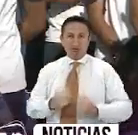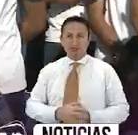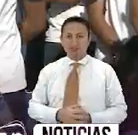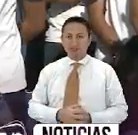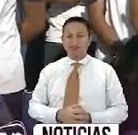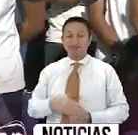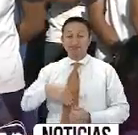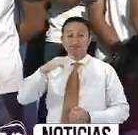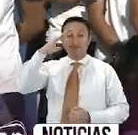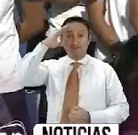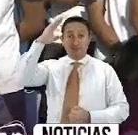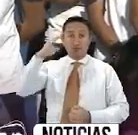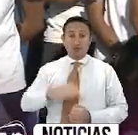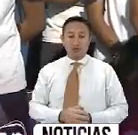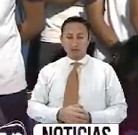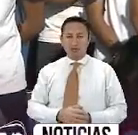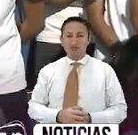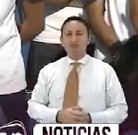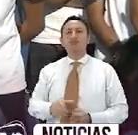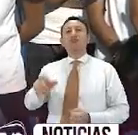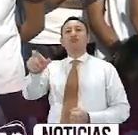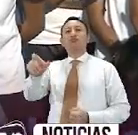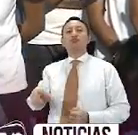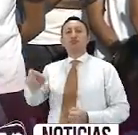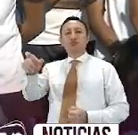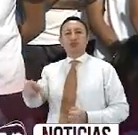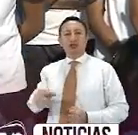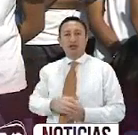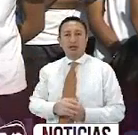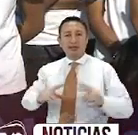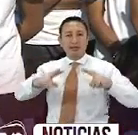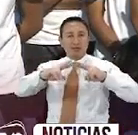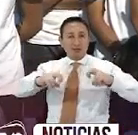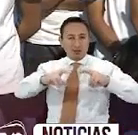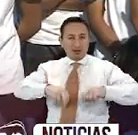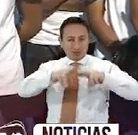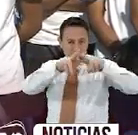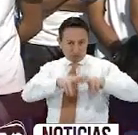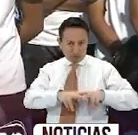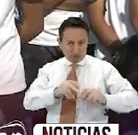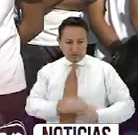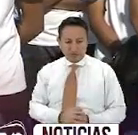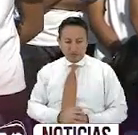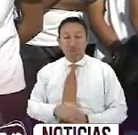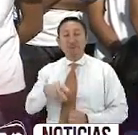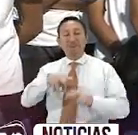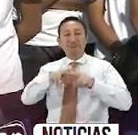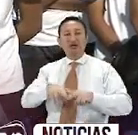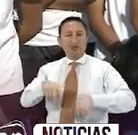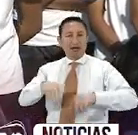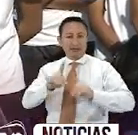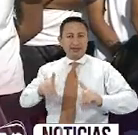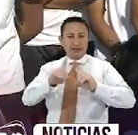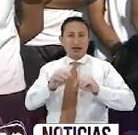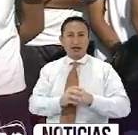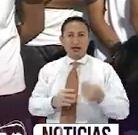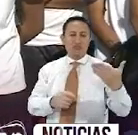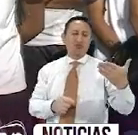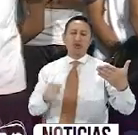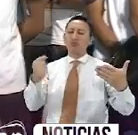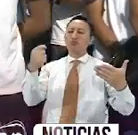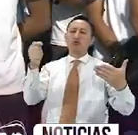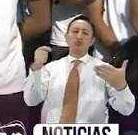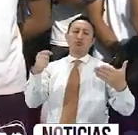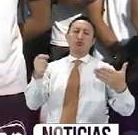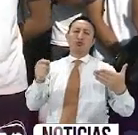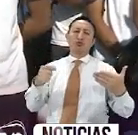Nuestro personal de criminalística, nuestro personal de, en este caso, de inspectoría, les revisaron, ¿no?, en estos procesos de control de calidad